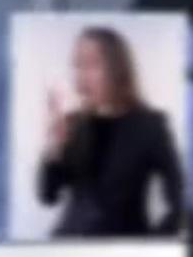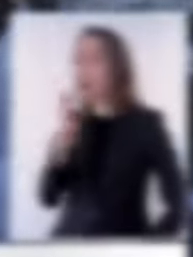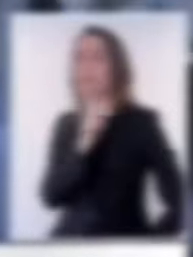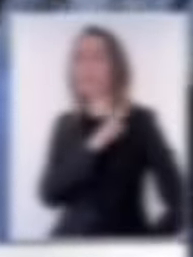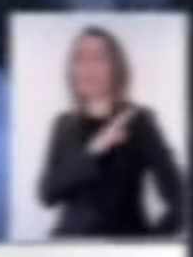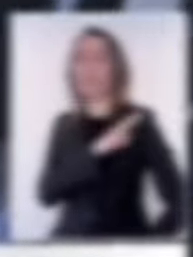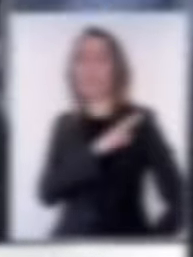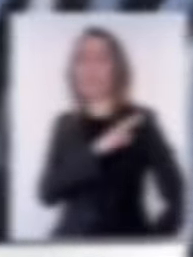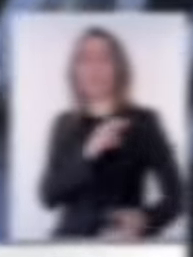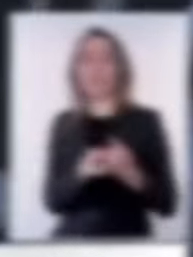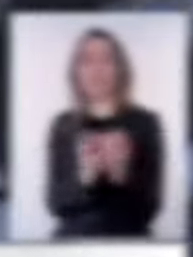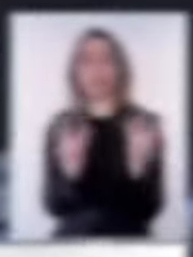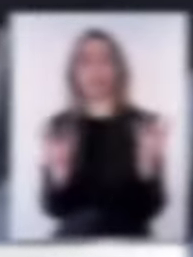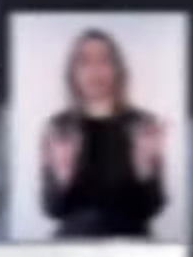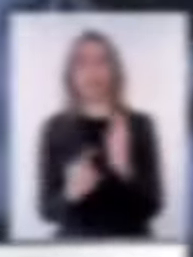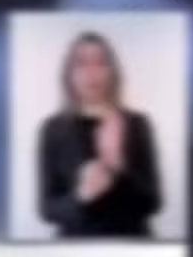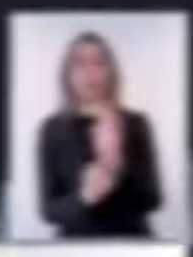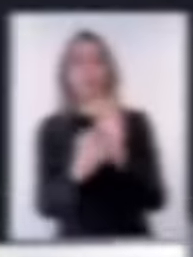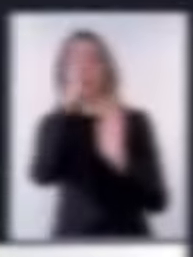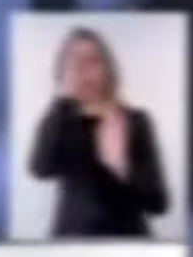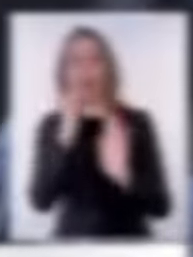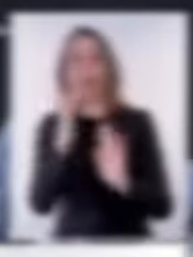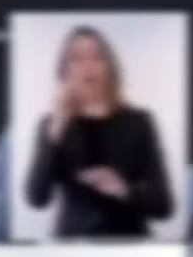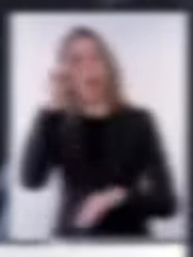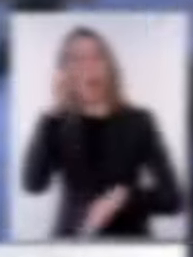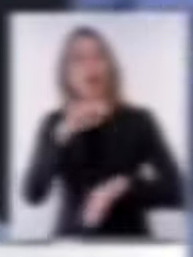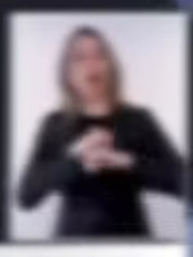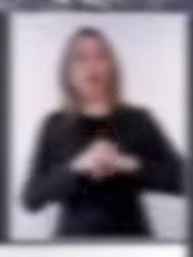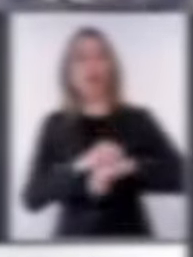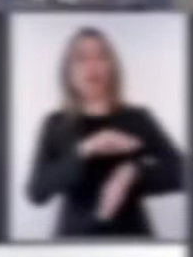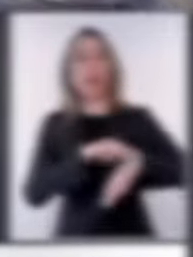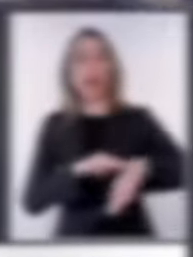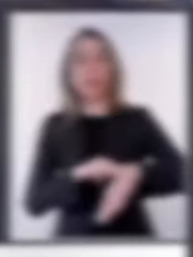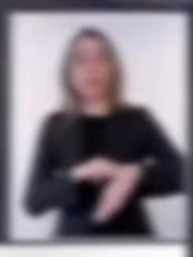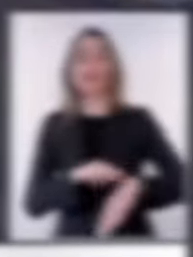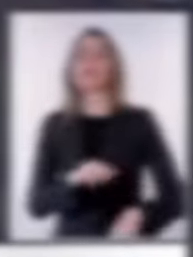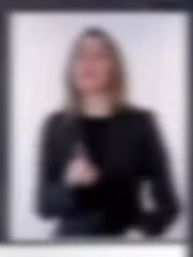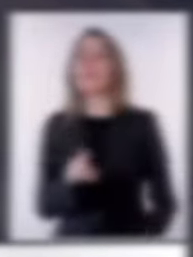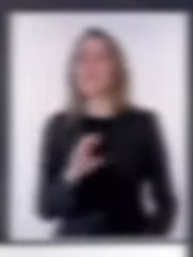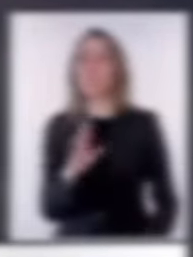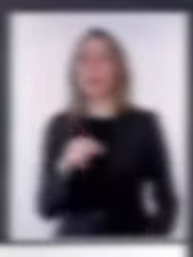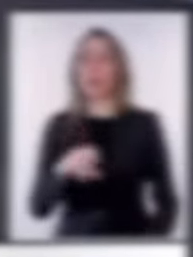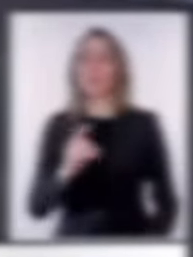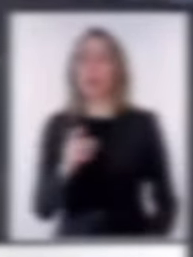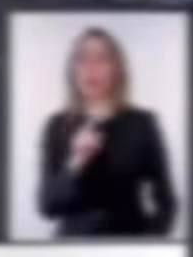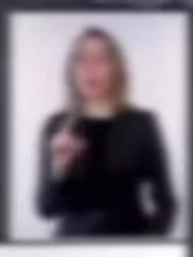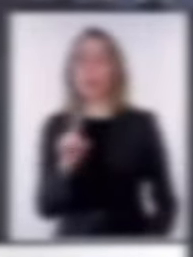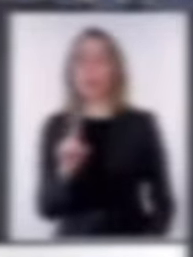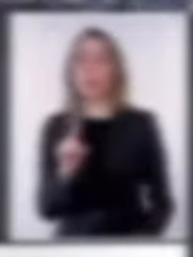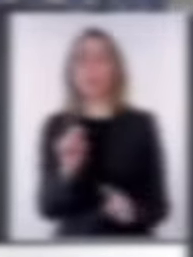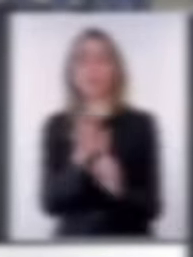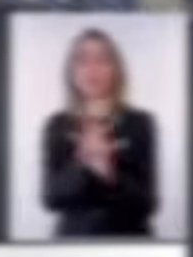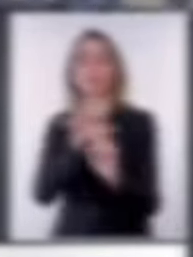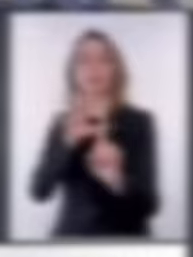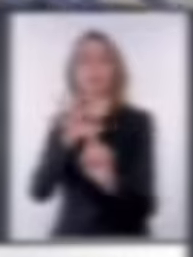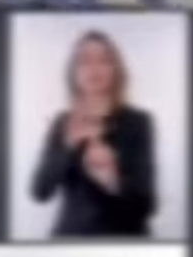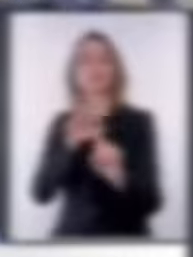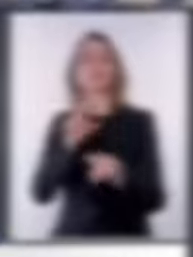Jefe de las fuerzas de presentación, contraalmirante Sebastián Gutiérrez Casas, seguido de su plana